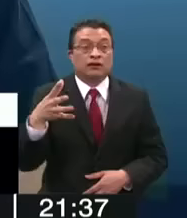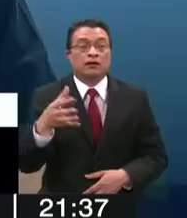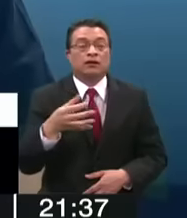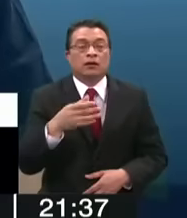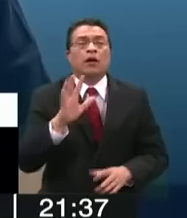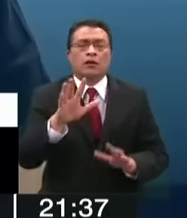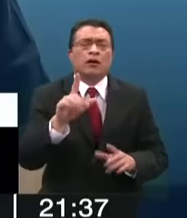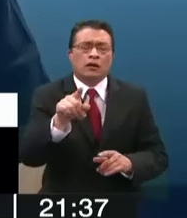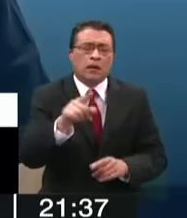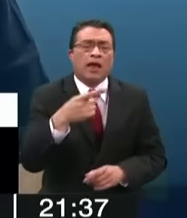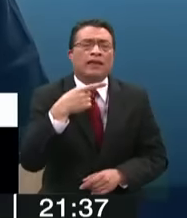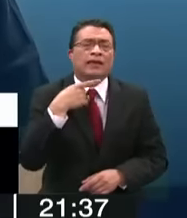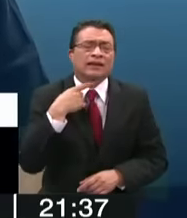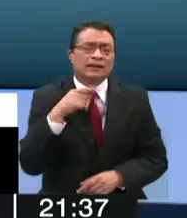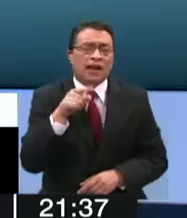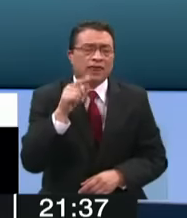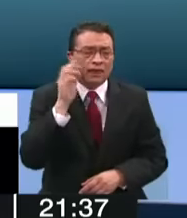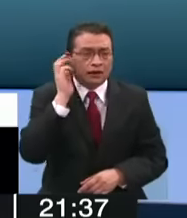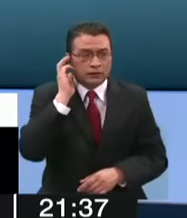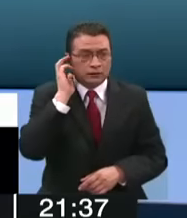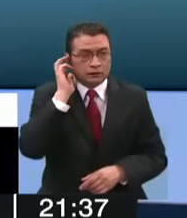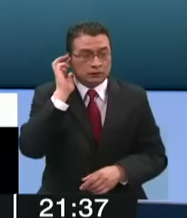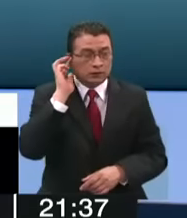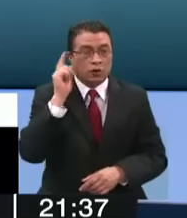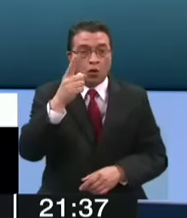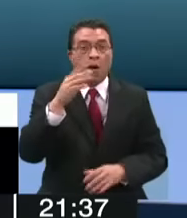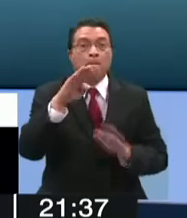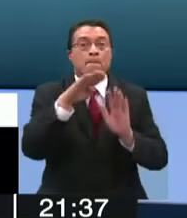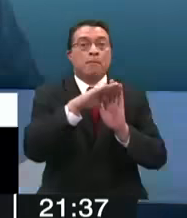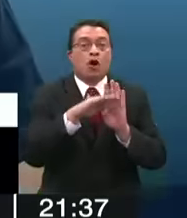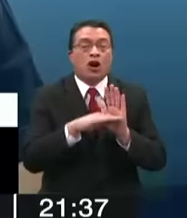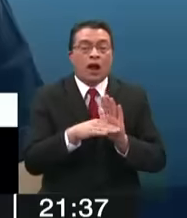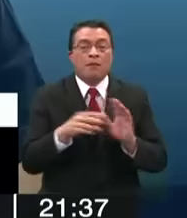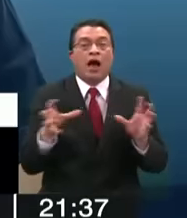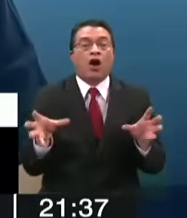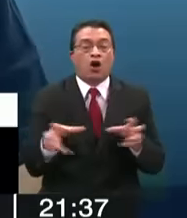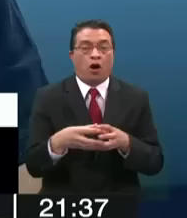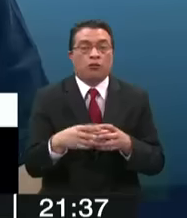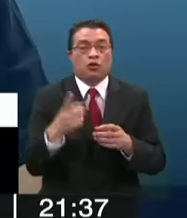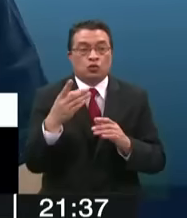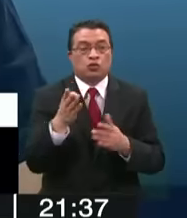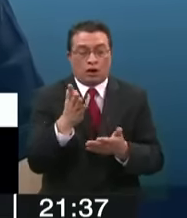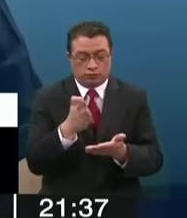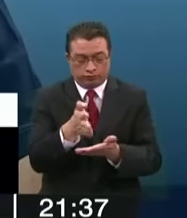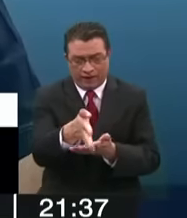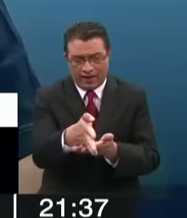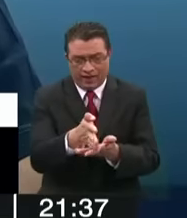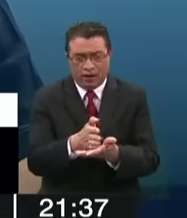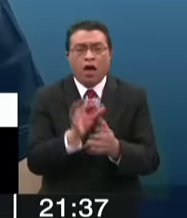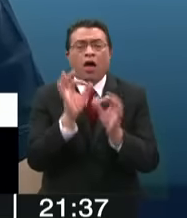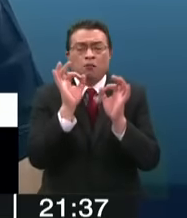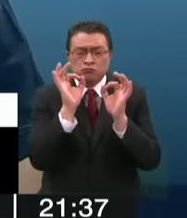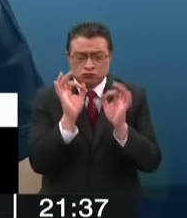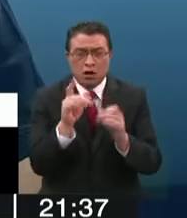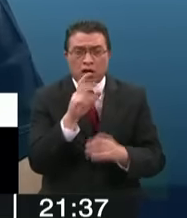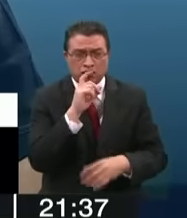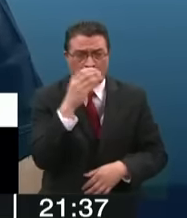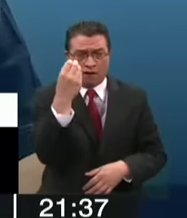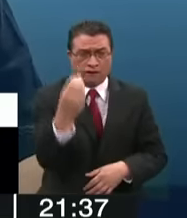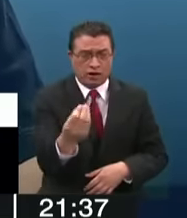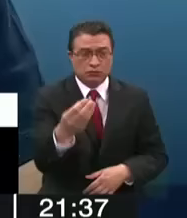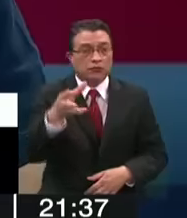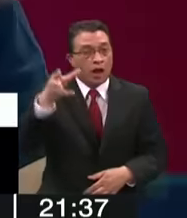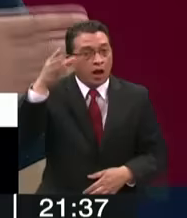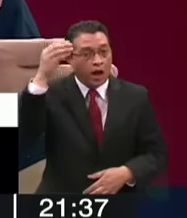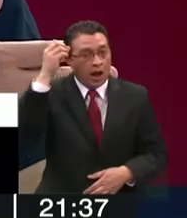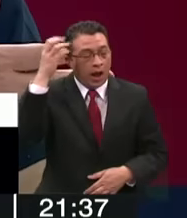que es interesante que eso. Que es un programa común, que se acuerde un programa. Sí, una línea básica, correcto. Y me parece bien... aprendiendo la